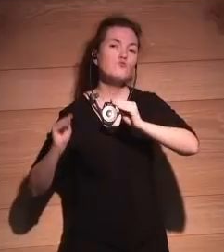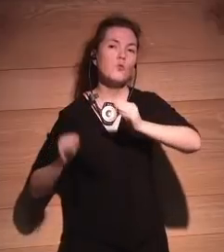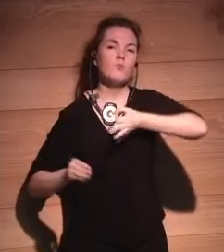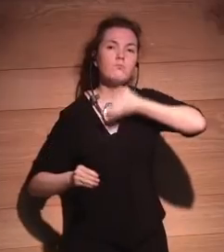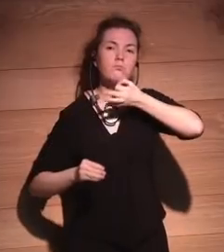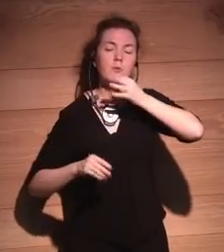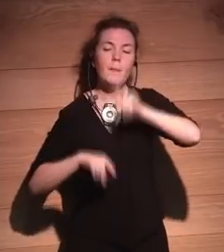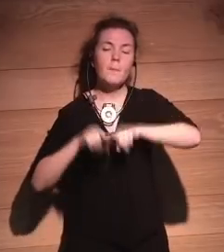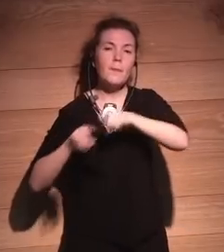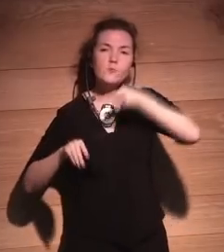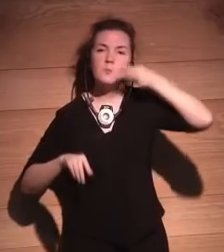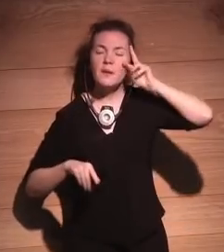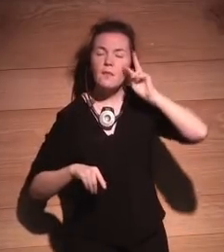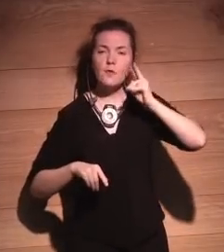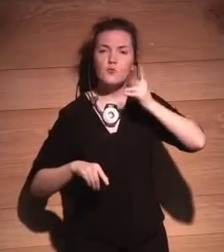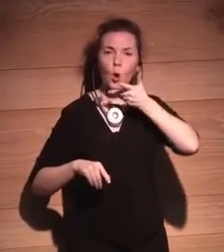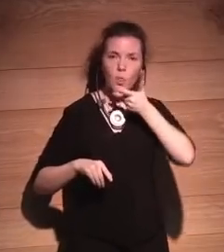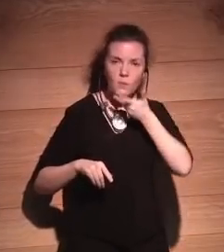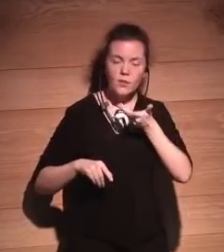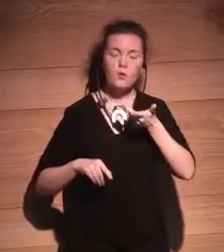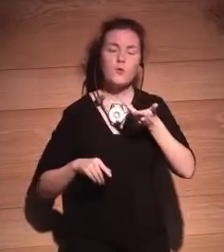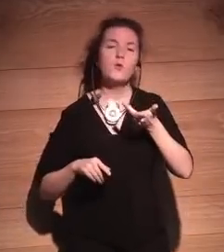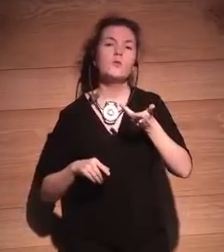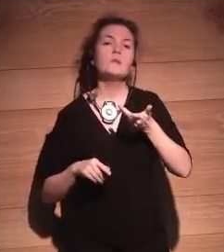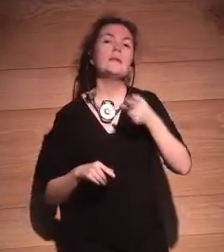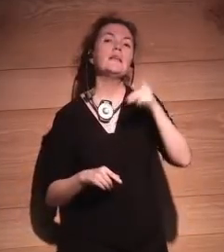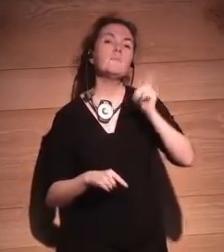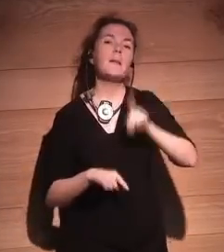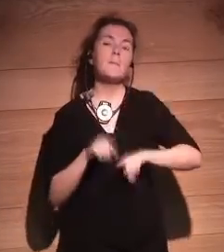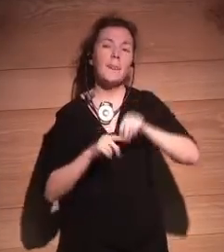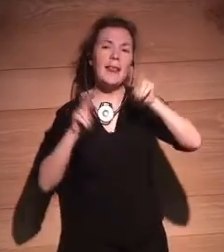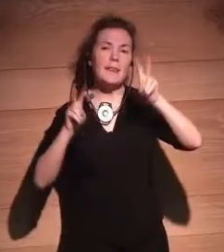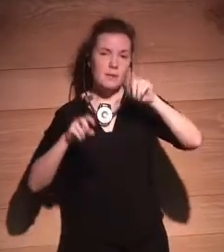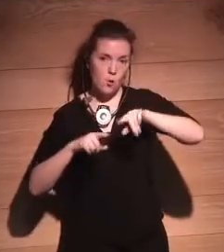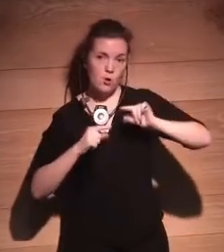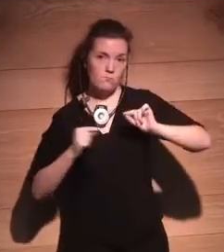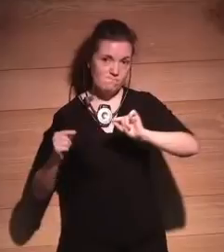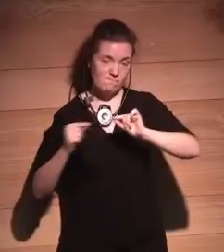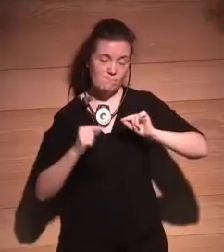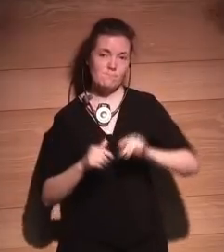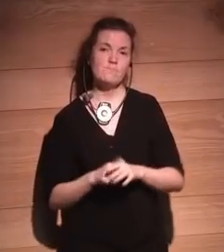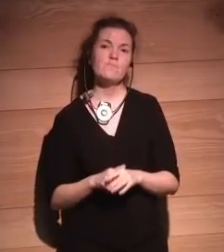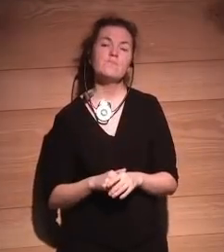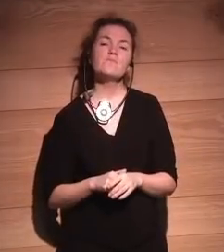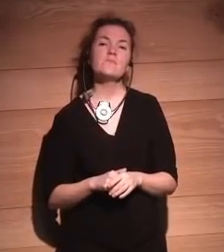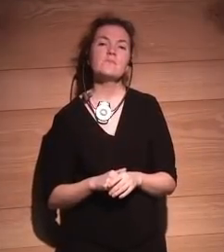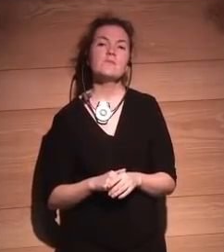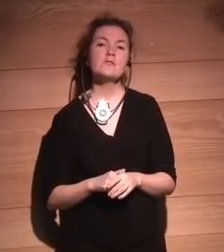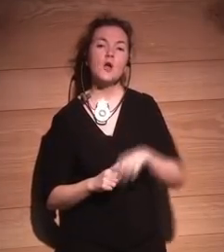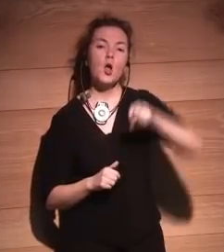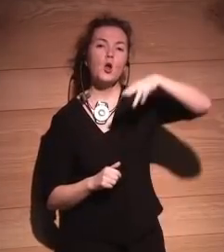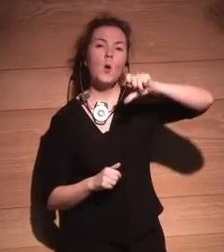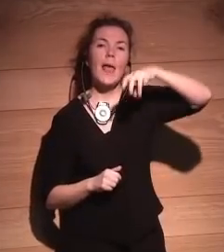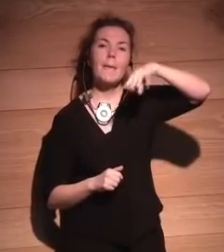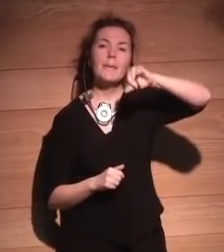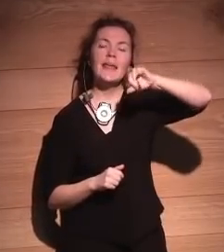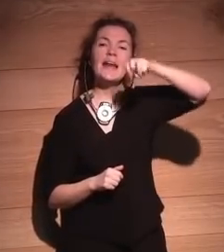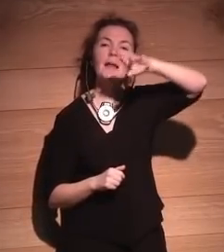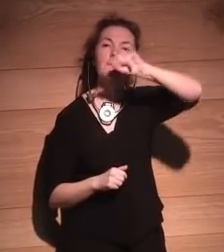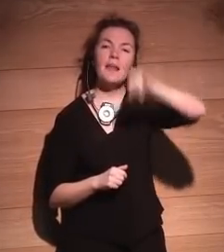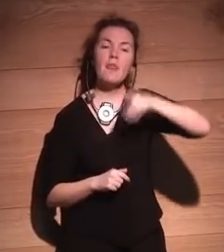en base a su experiencia, en base a sus conocimientos y en base a la temática que vamos a trabajar hoy. Noemí